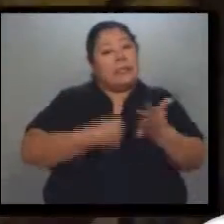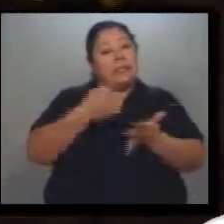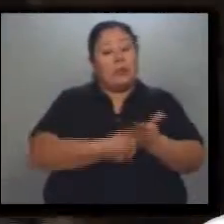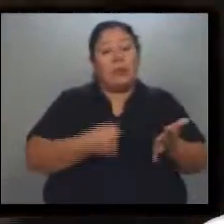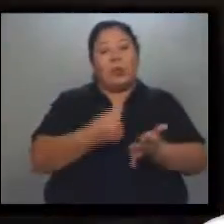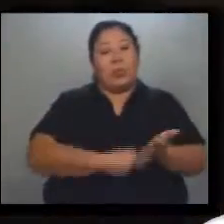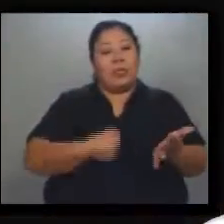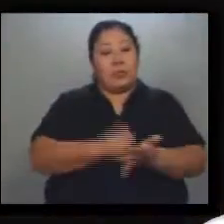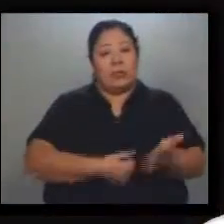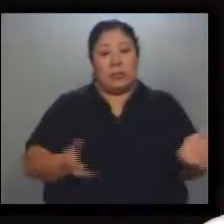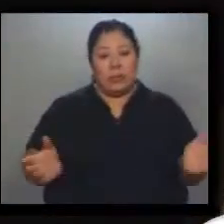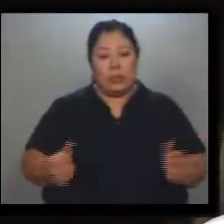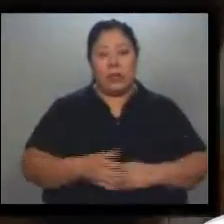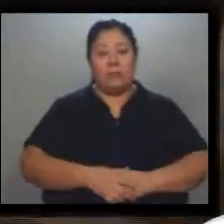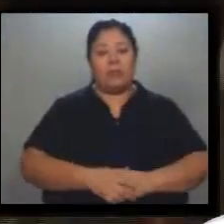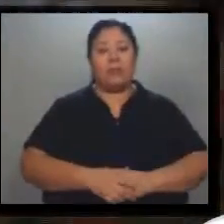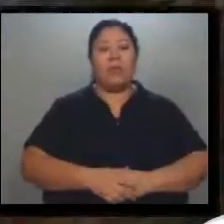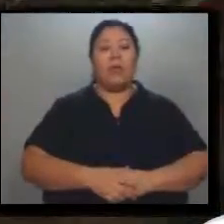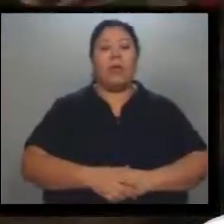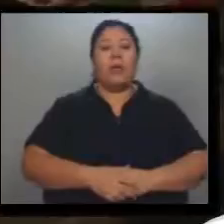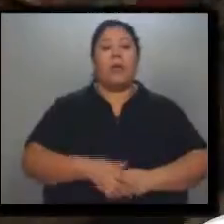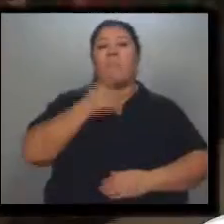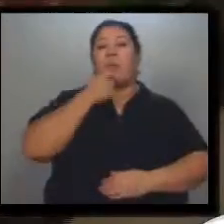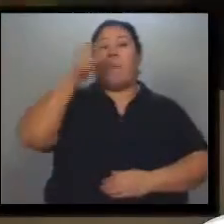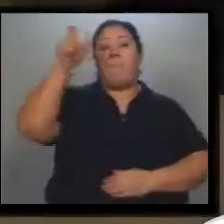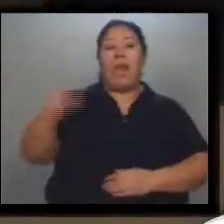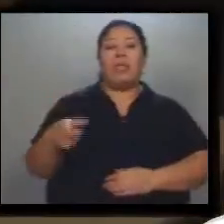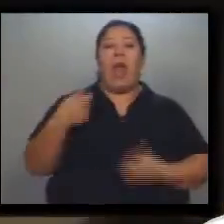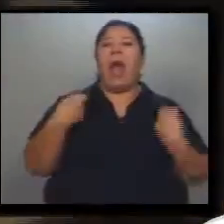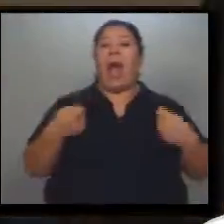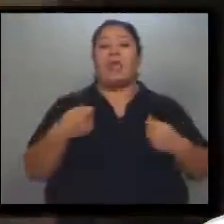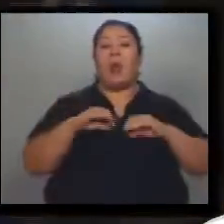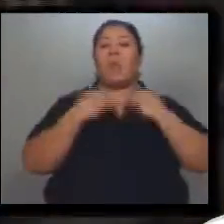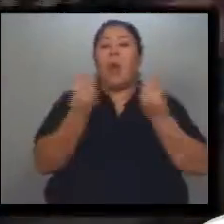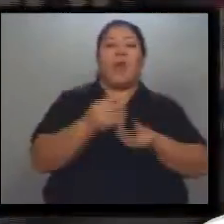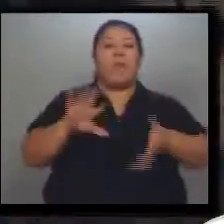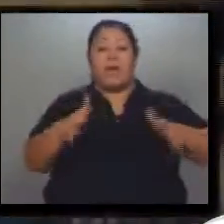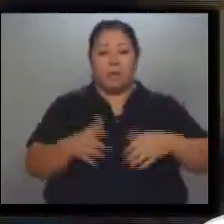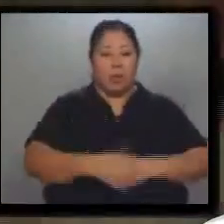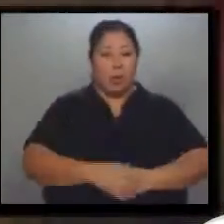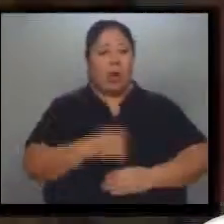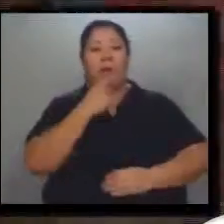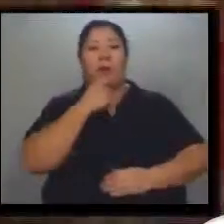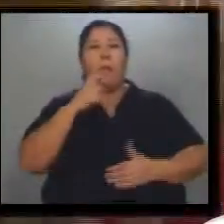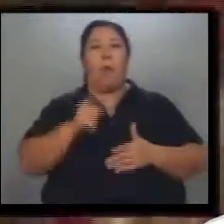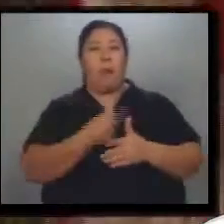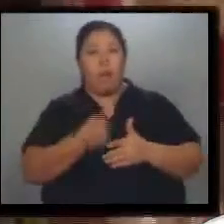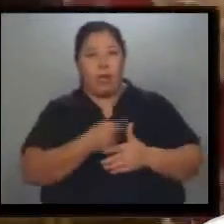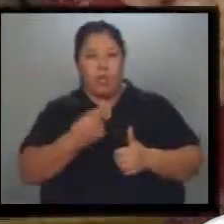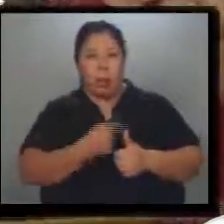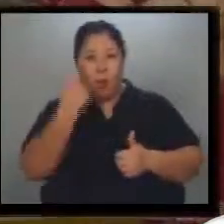la vamos peleando. ¿Y en promedio cuánto gasta la persona que pasa? Y mira, te puedo hacer un promedio entre un paquete de papas